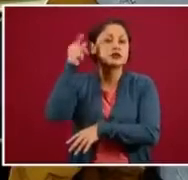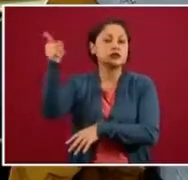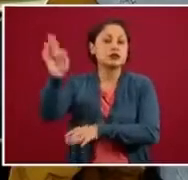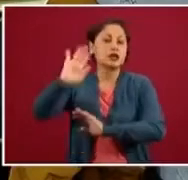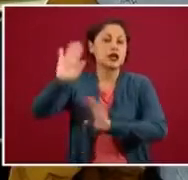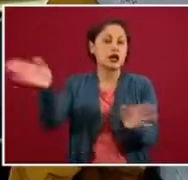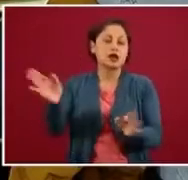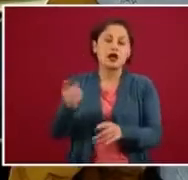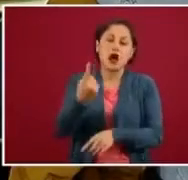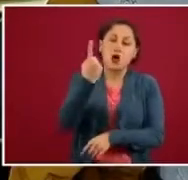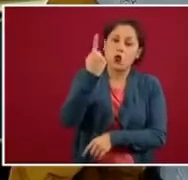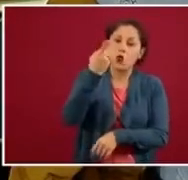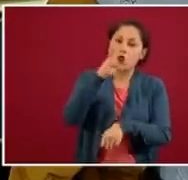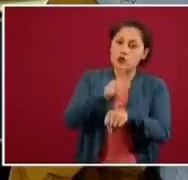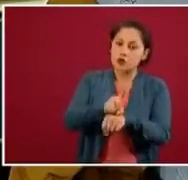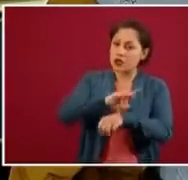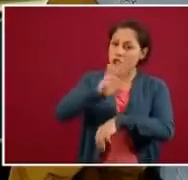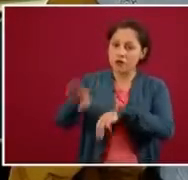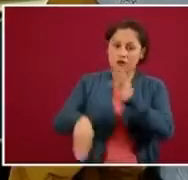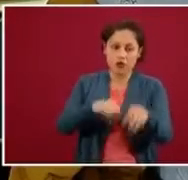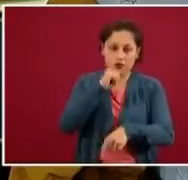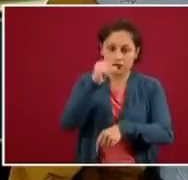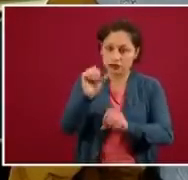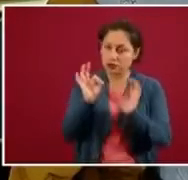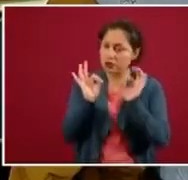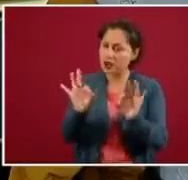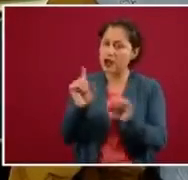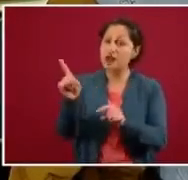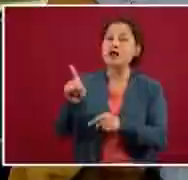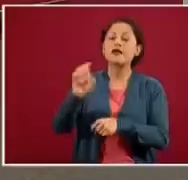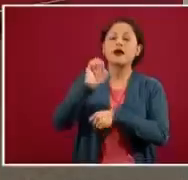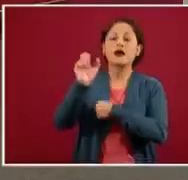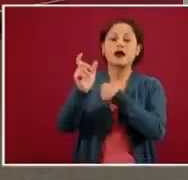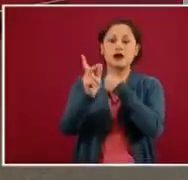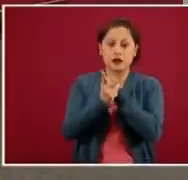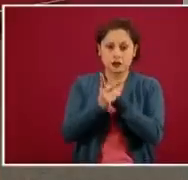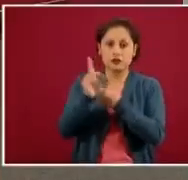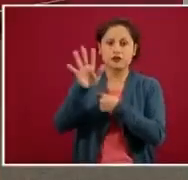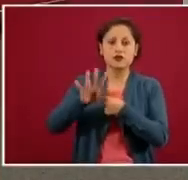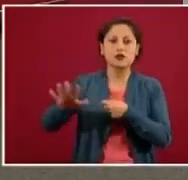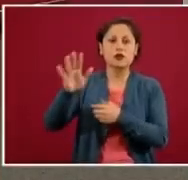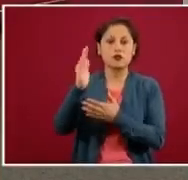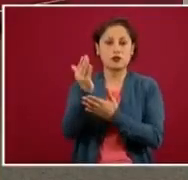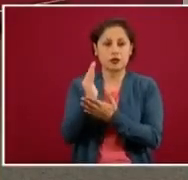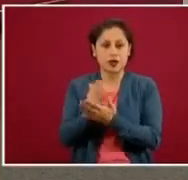que en Europa va bajando, lo que nos van explicando, que va aumentando en América, que viene la fase 3.